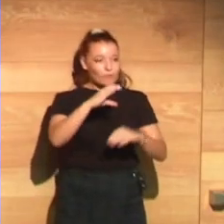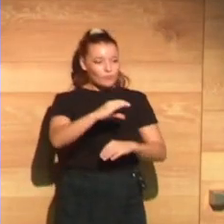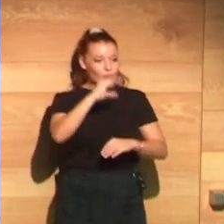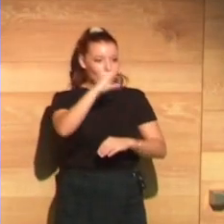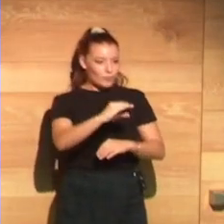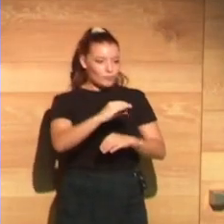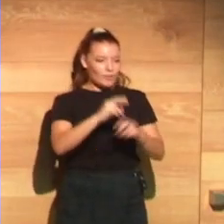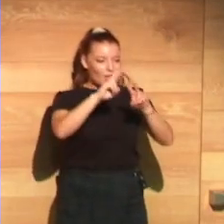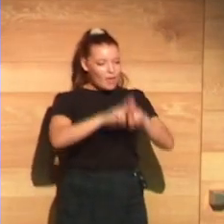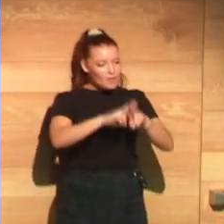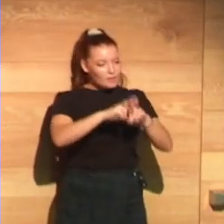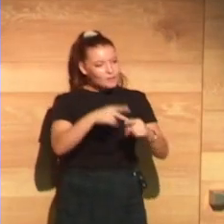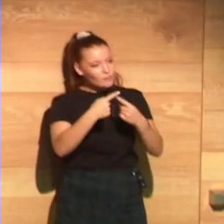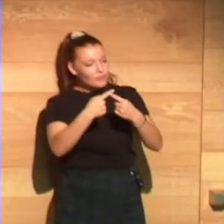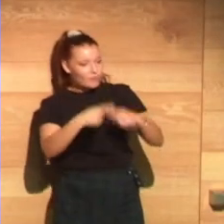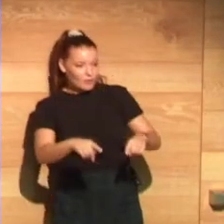y